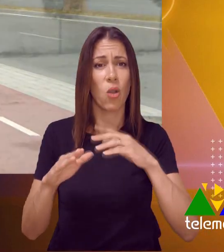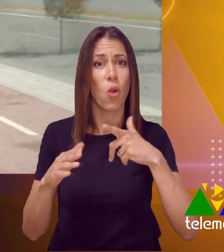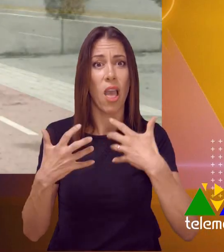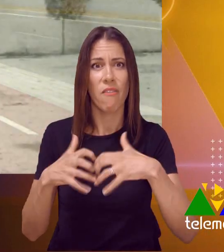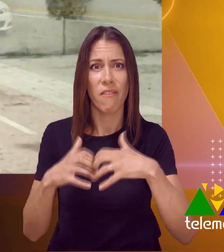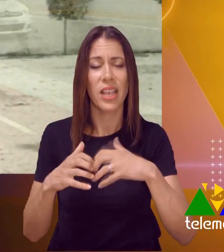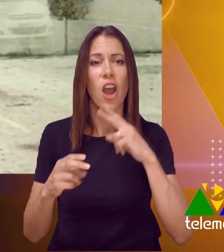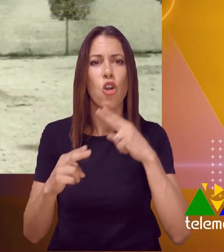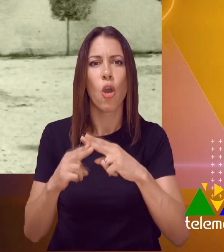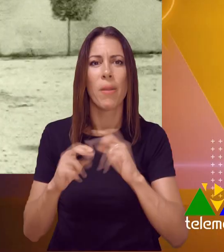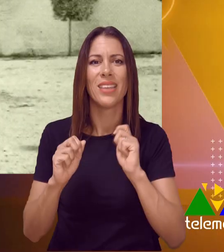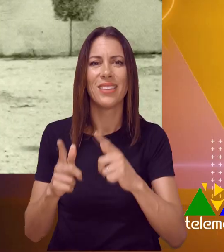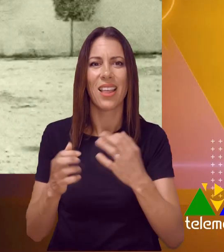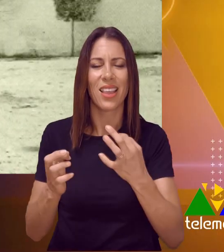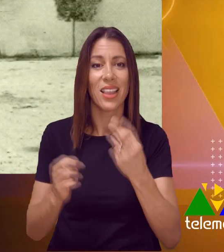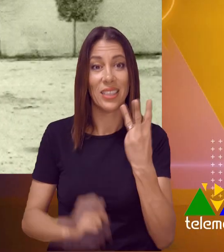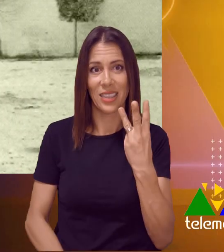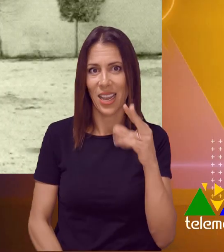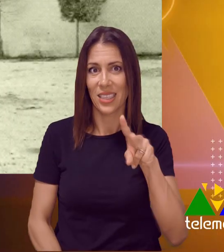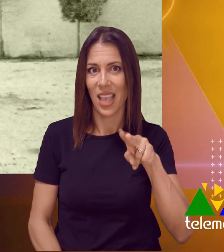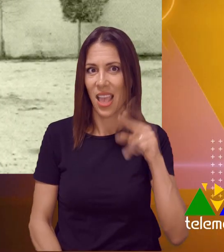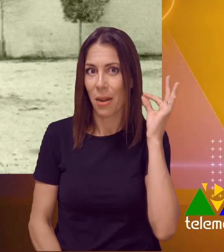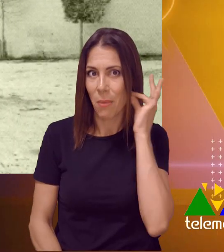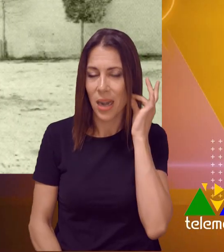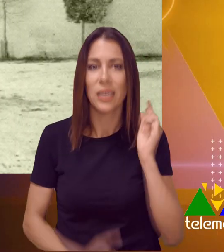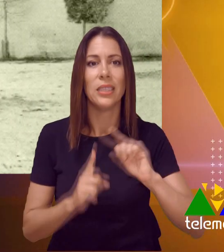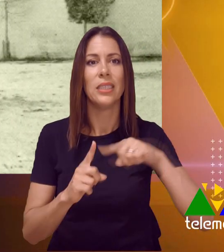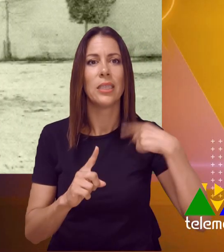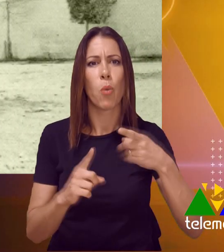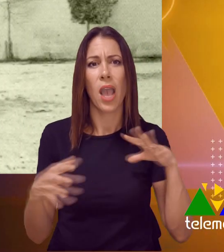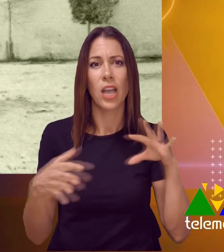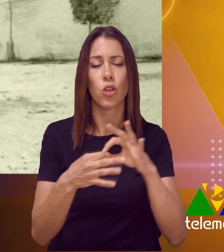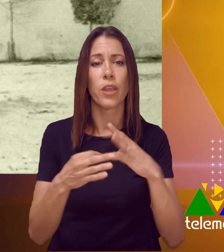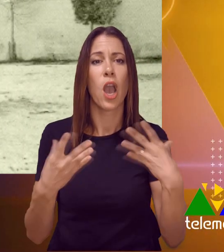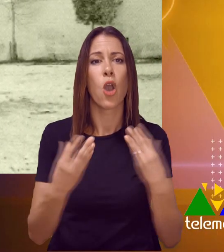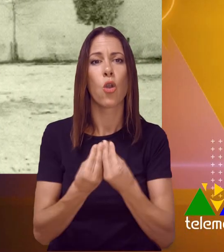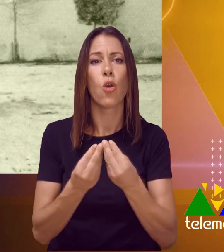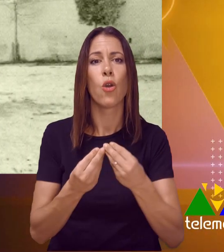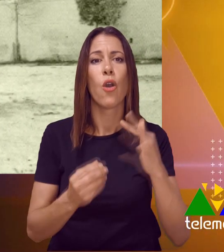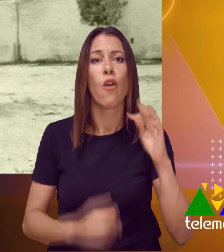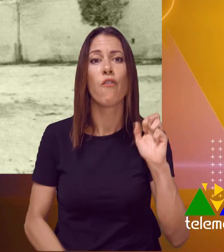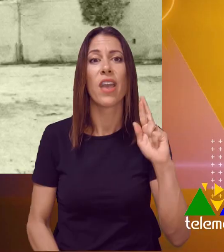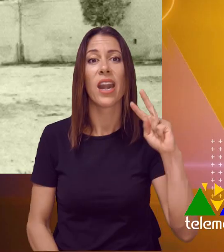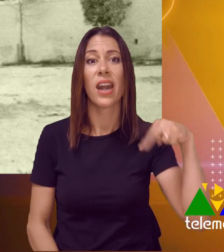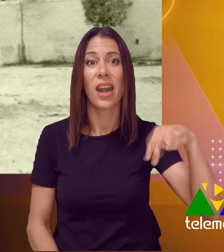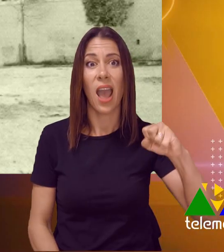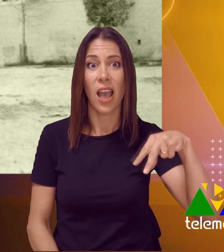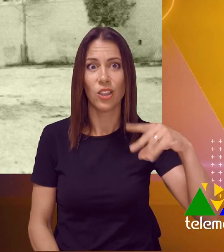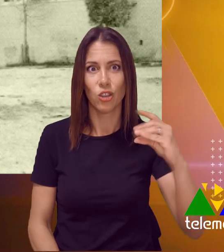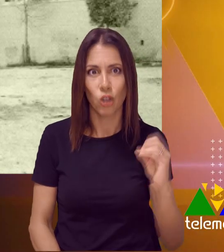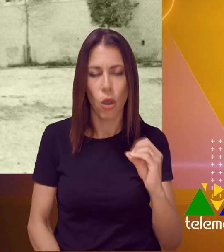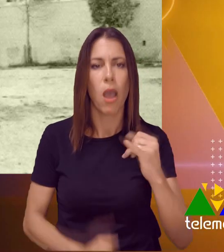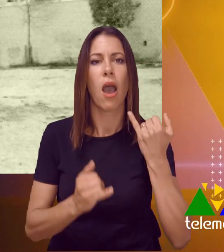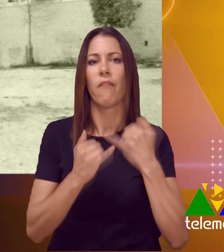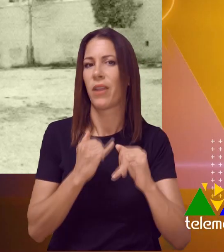de las tres hermanas, y posteriormente se asocia con Fernando Moreu, con don Fernando Moreu, y entonces el nombre de la fábrica